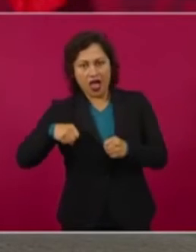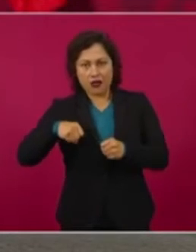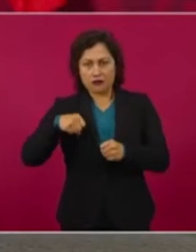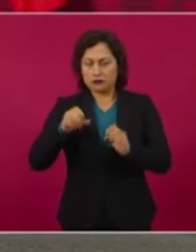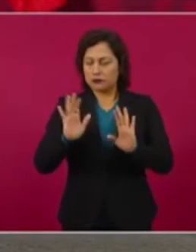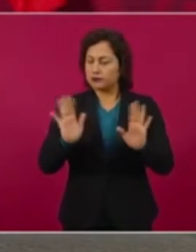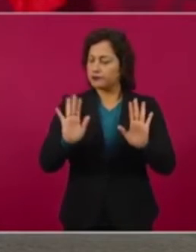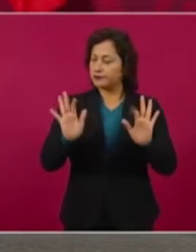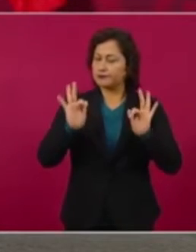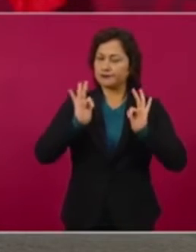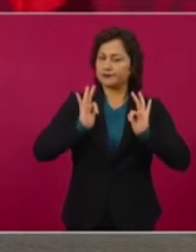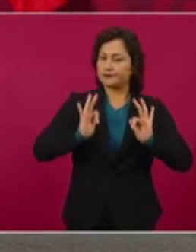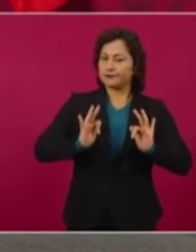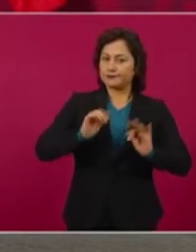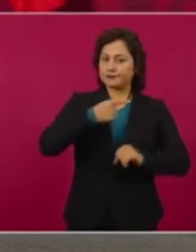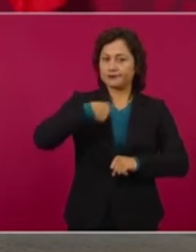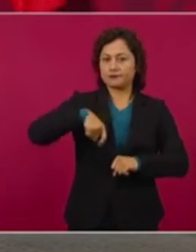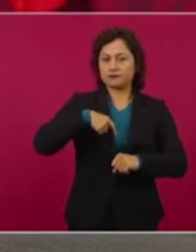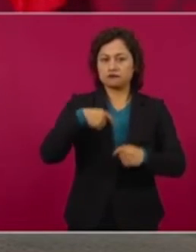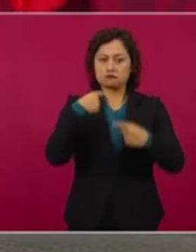Acabamos de terminar la negociación